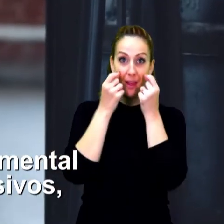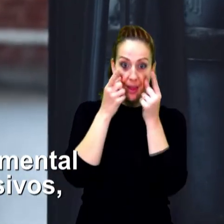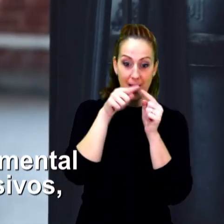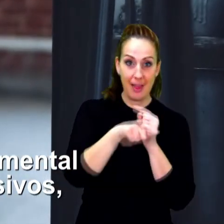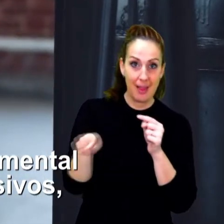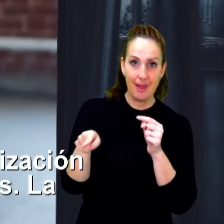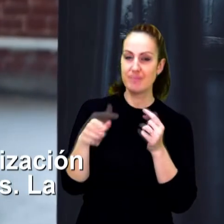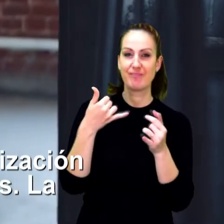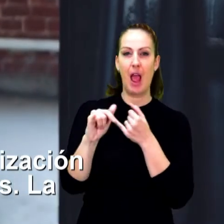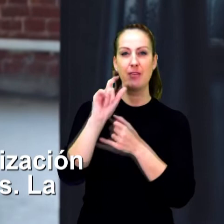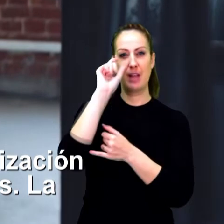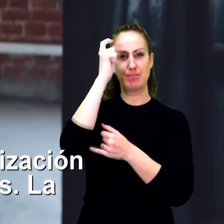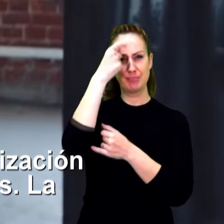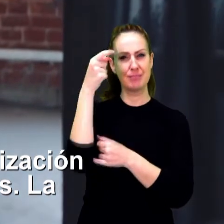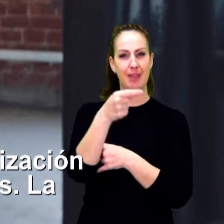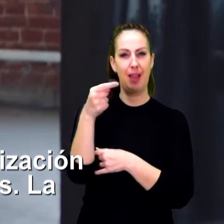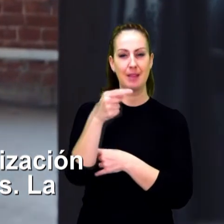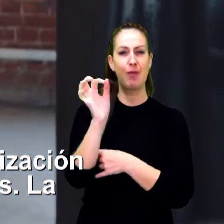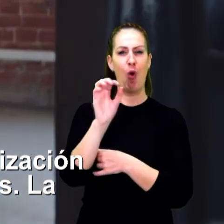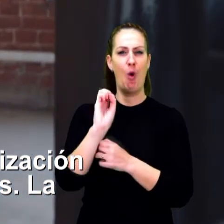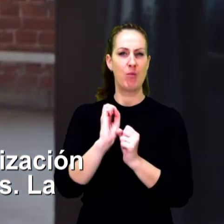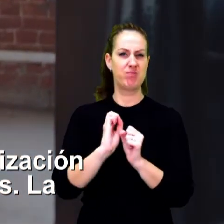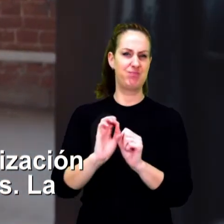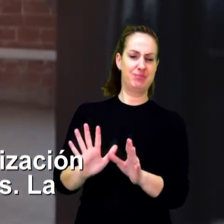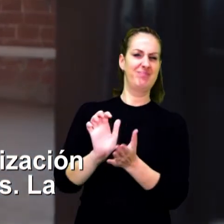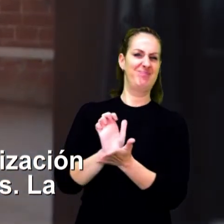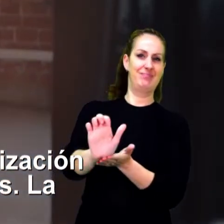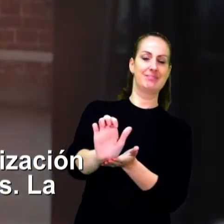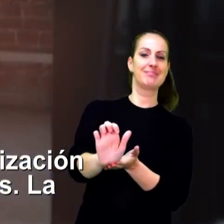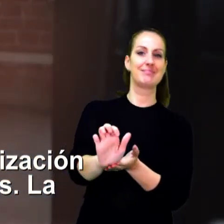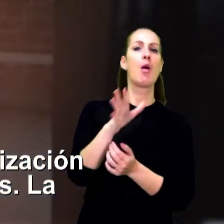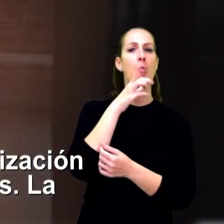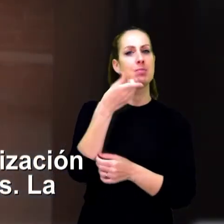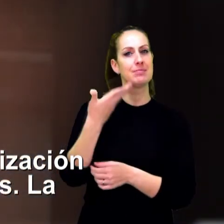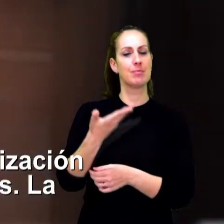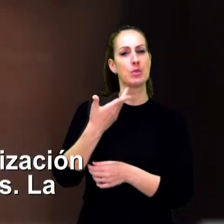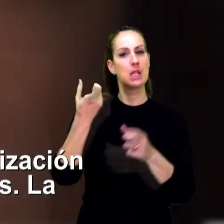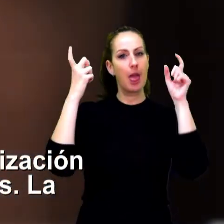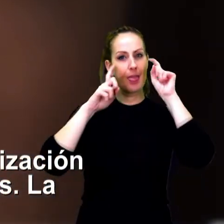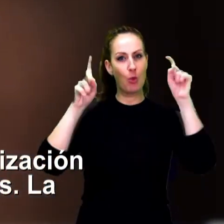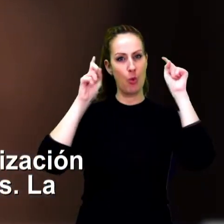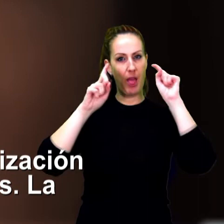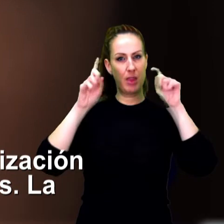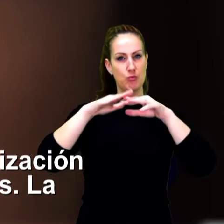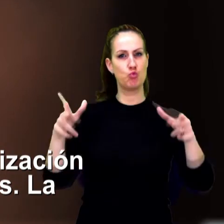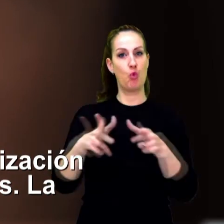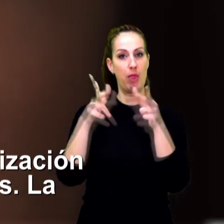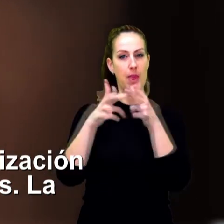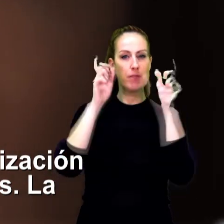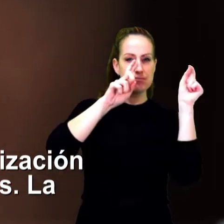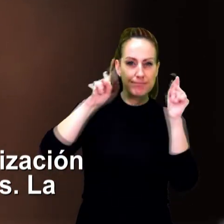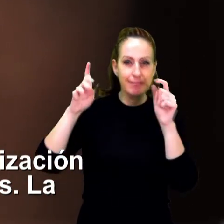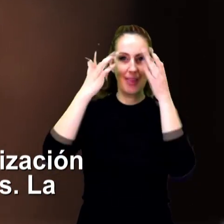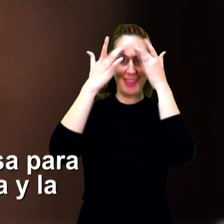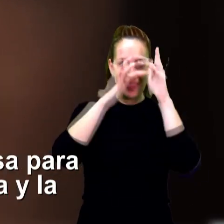pueden sufrir episodios depresivos. Cuando esto sucede, genera una estigmatización y rechazo nocivo por parte de los